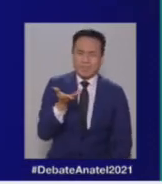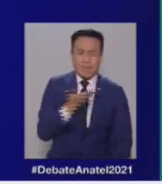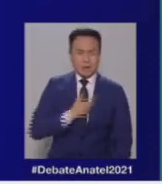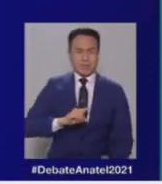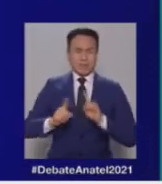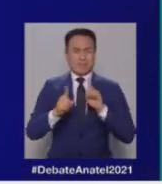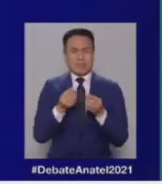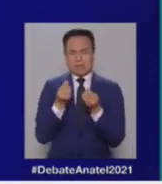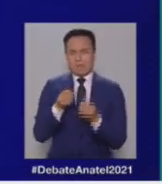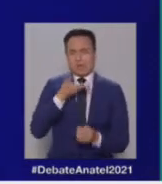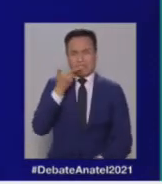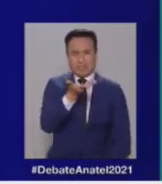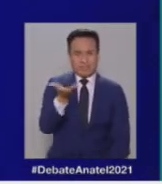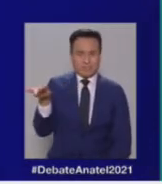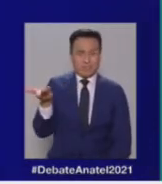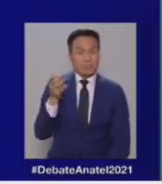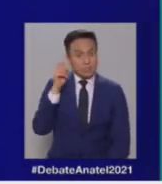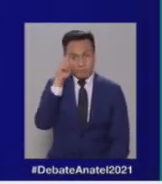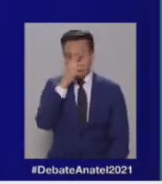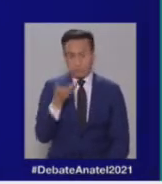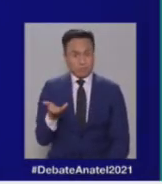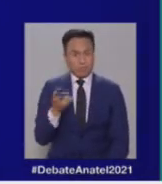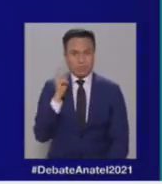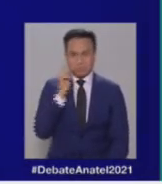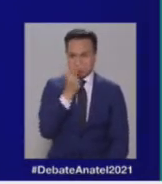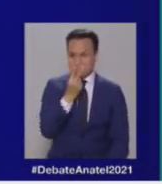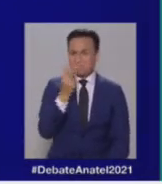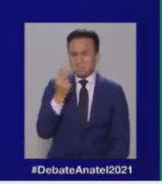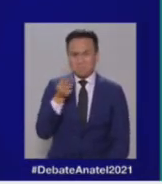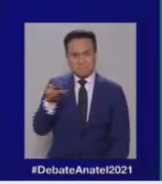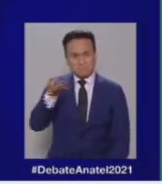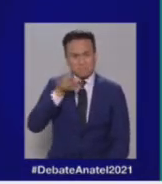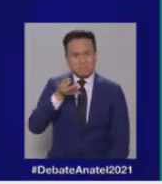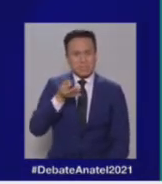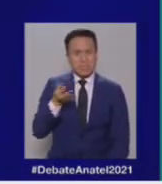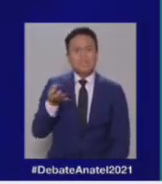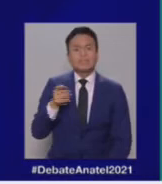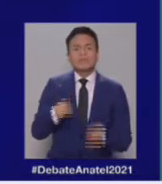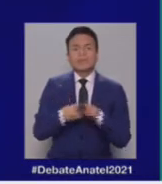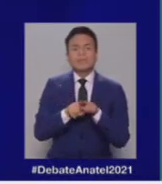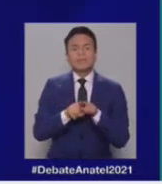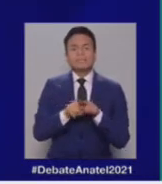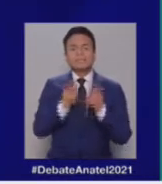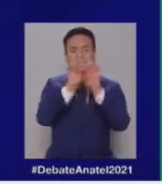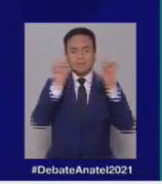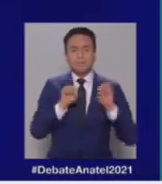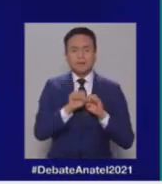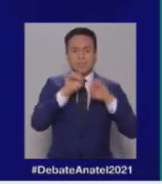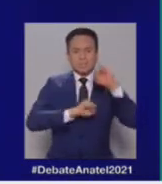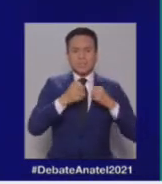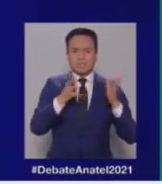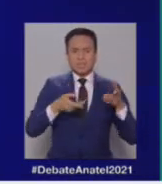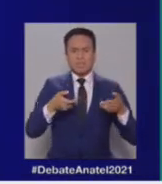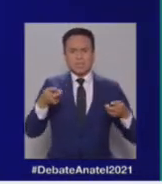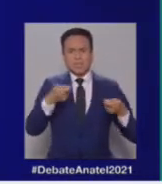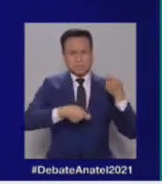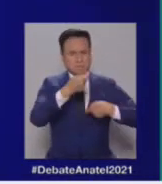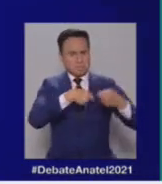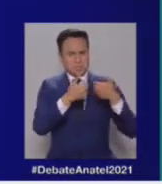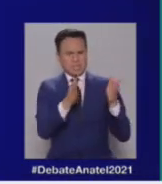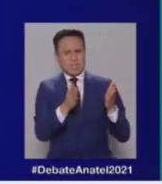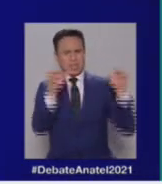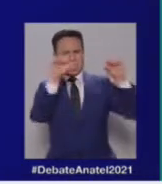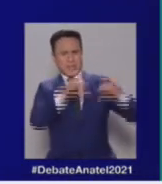al interior de su comando. También lo criticó por firmar el acuerdo del 15 de noviembre del año 2019 que dio paso al